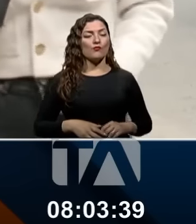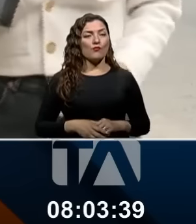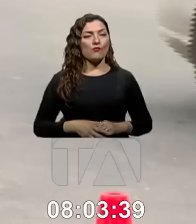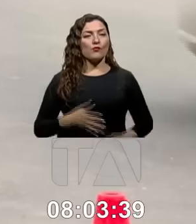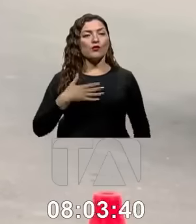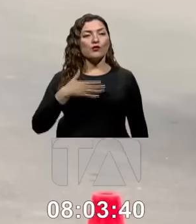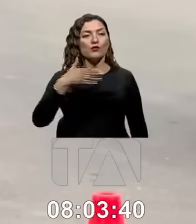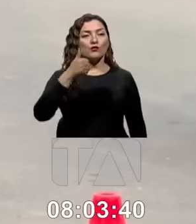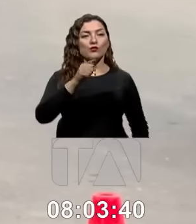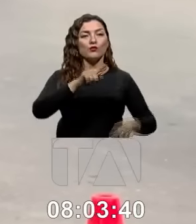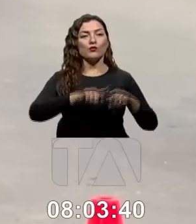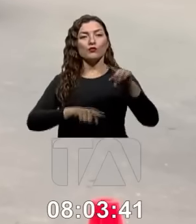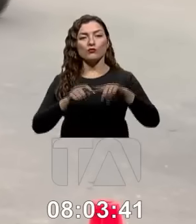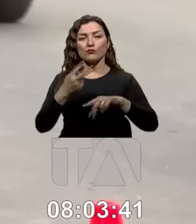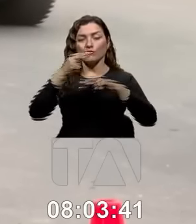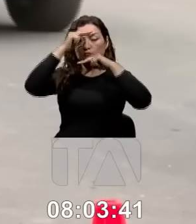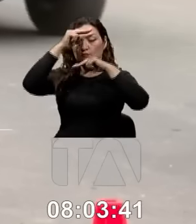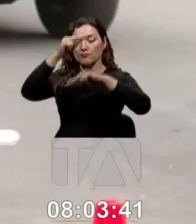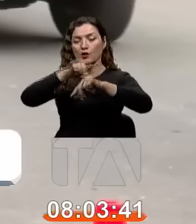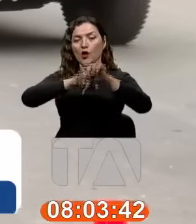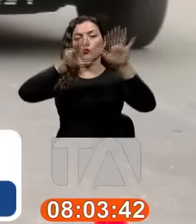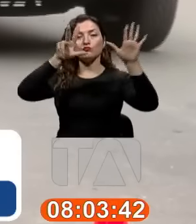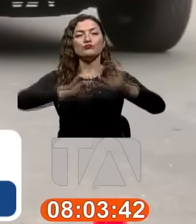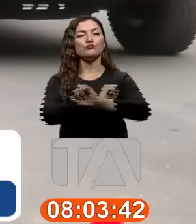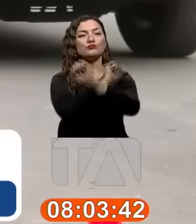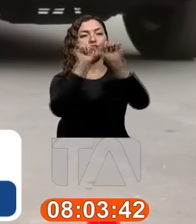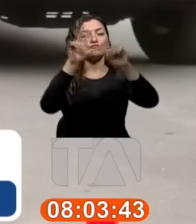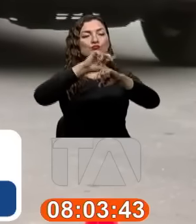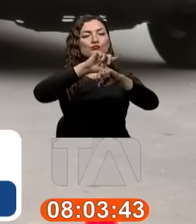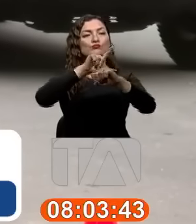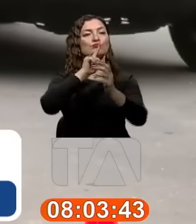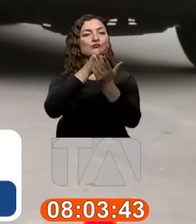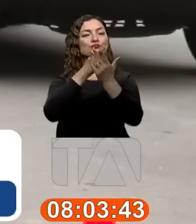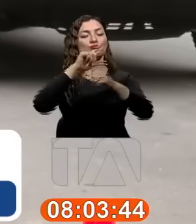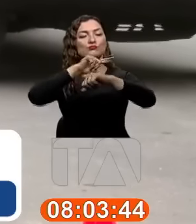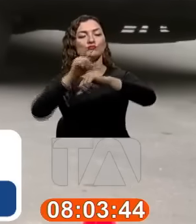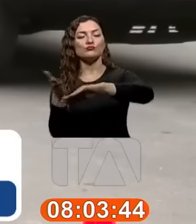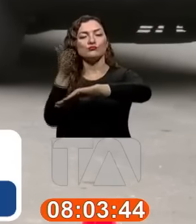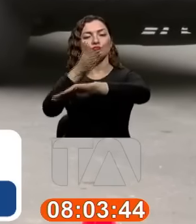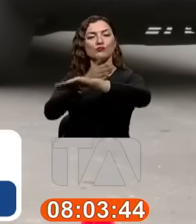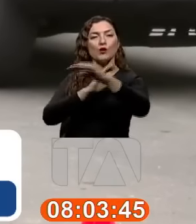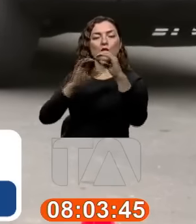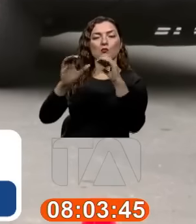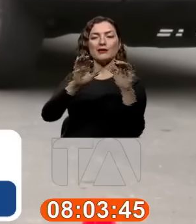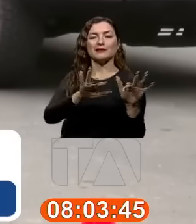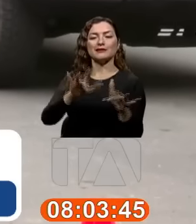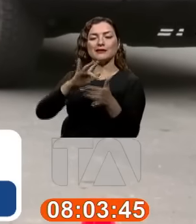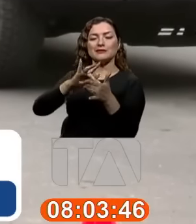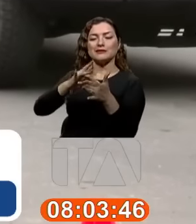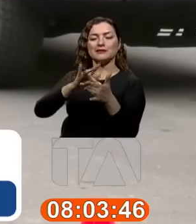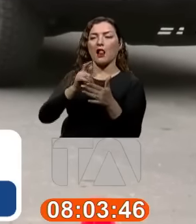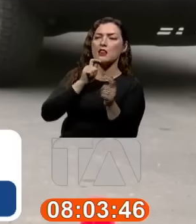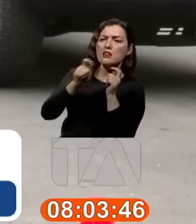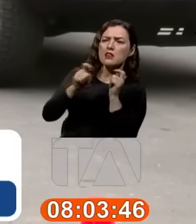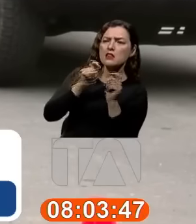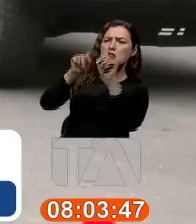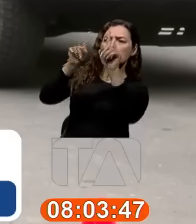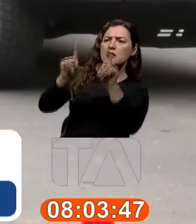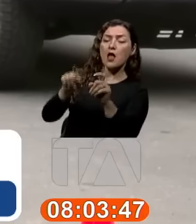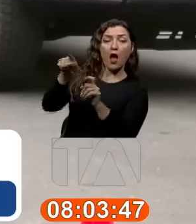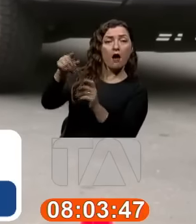¿Qué tal, Andrea, Gaby, amigos televidentes? 8:03 y así es. Hace pocos minutos conversábamos con la Secretaría de Riesgos y nos decía